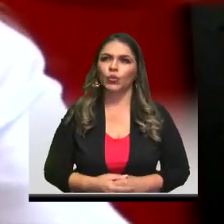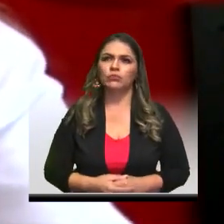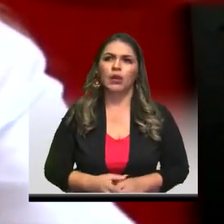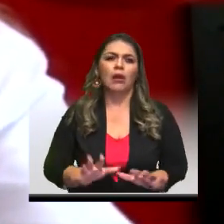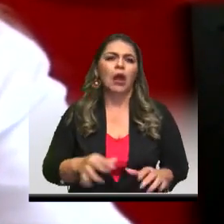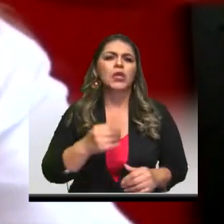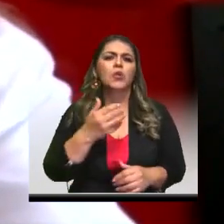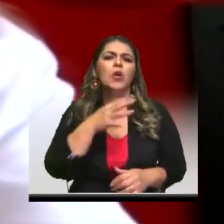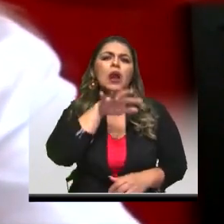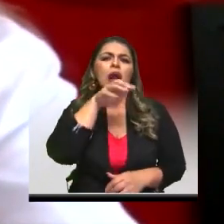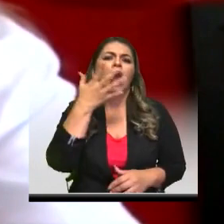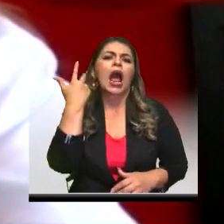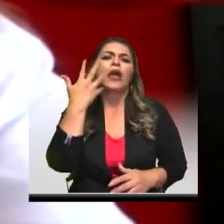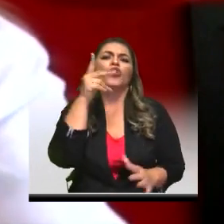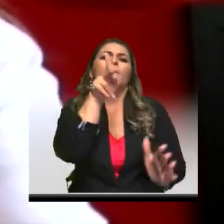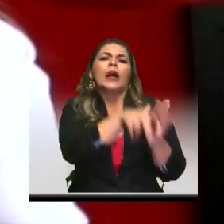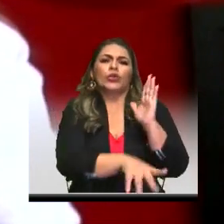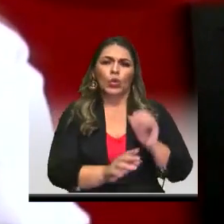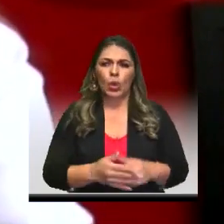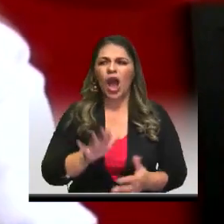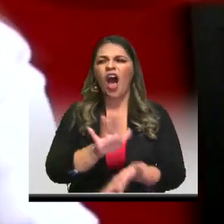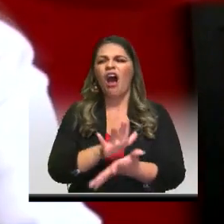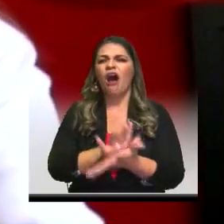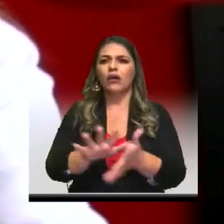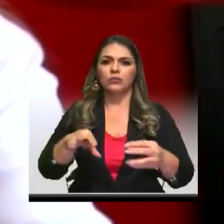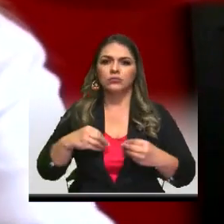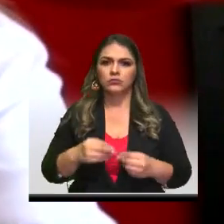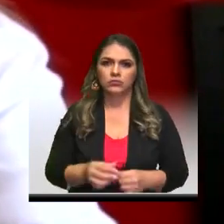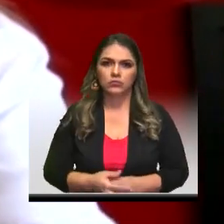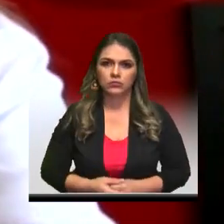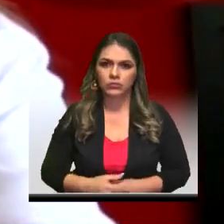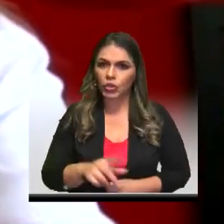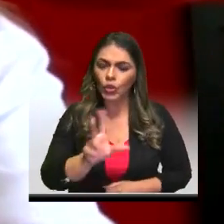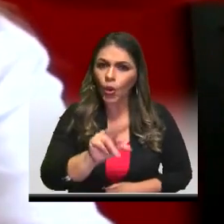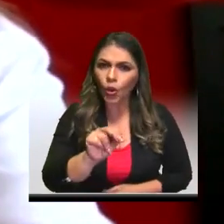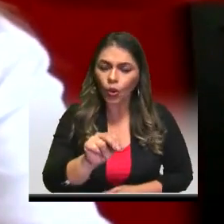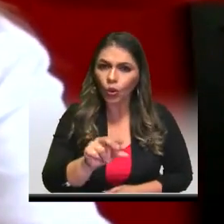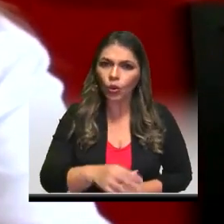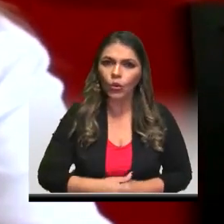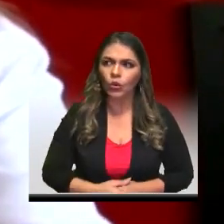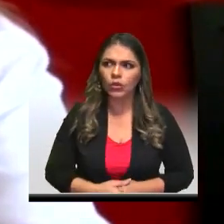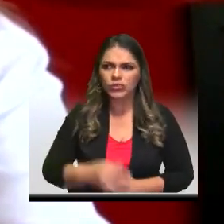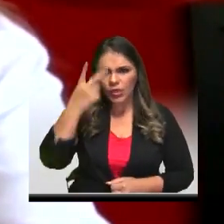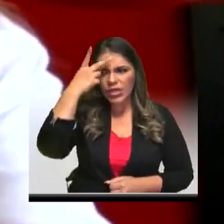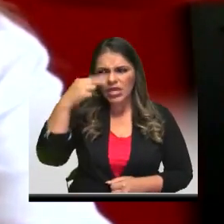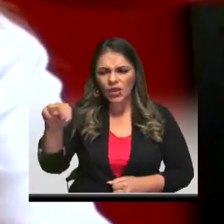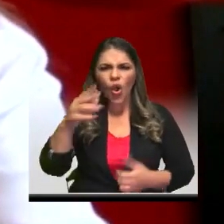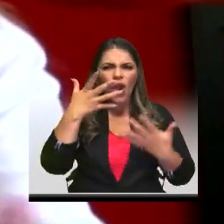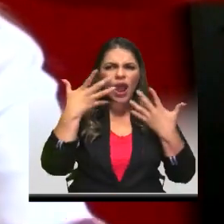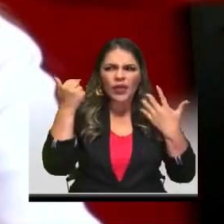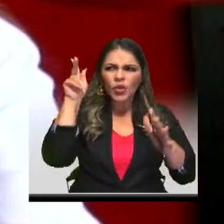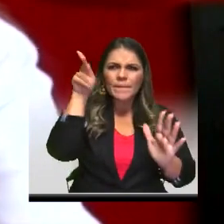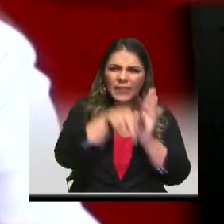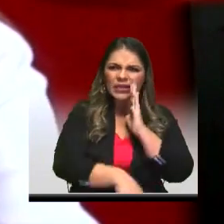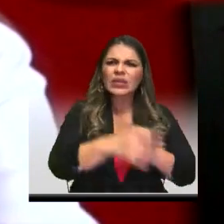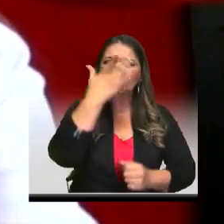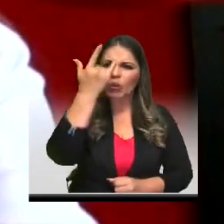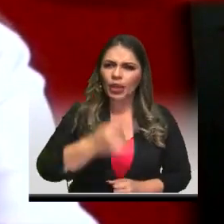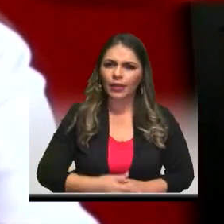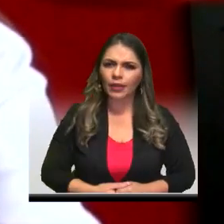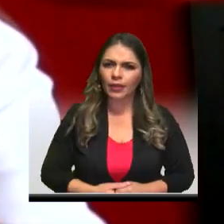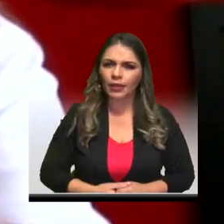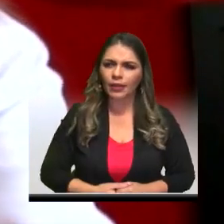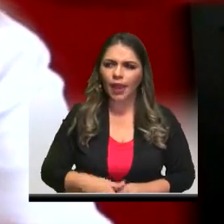gatito, pero pues porque... No, señora, si usted está viendo que su hijo acaba de matar a